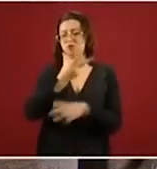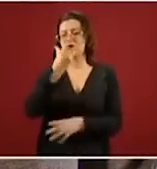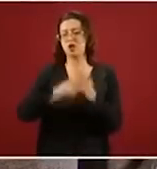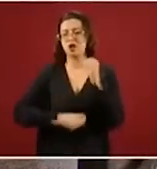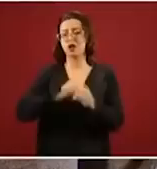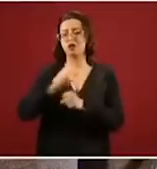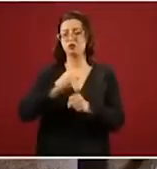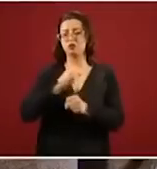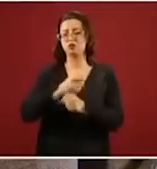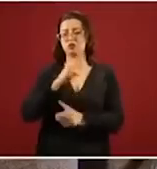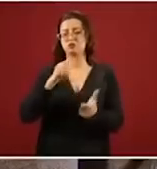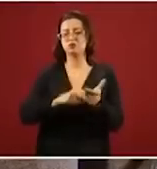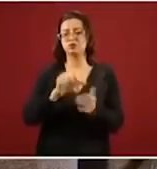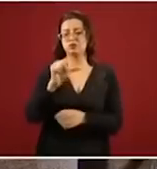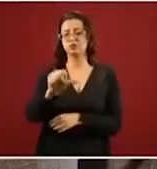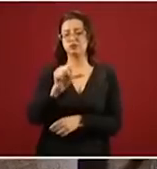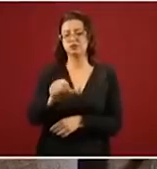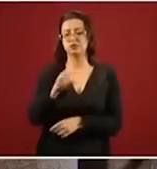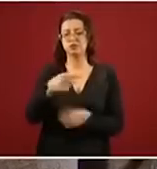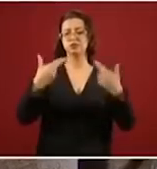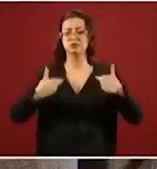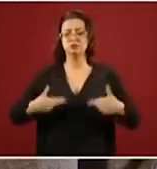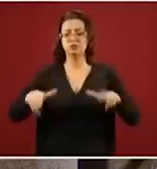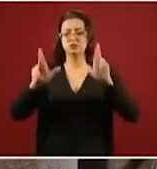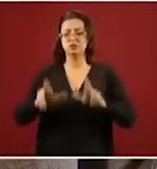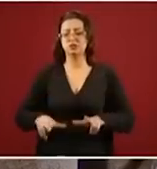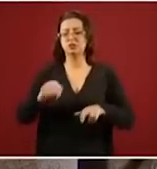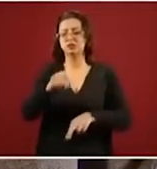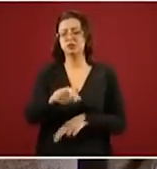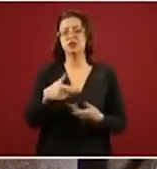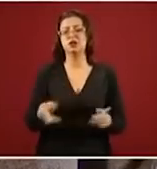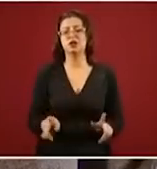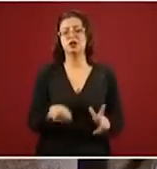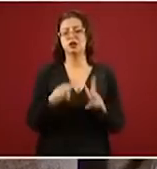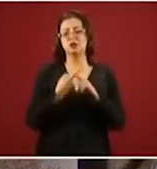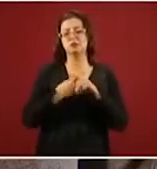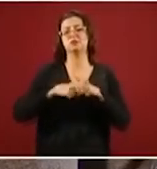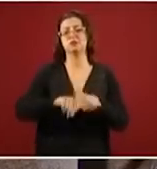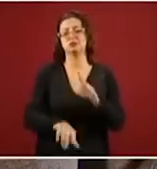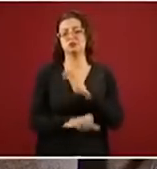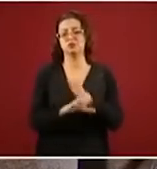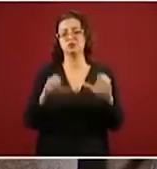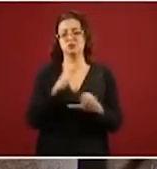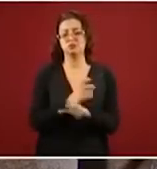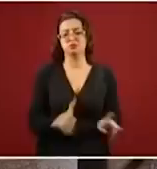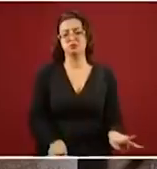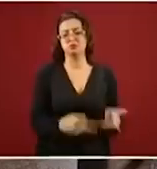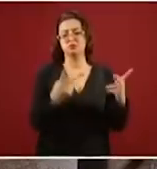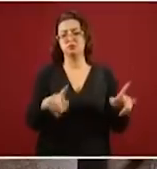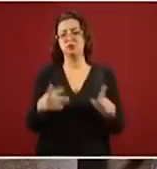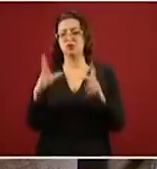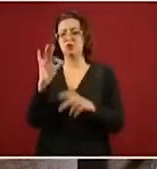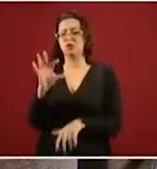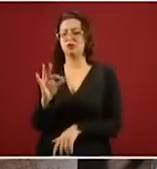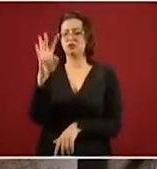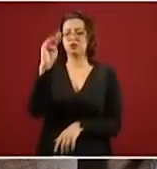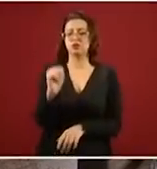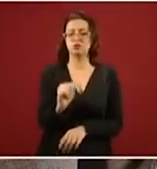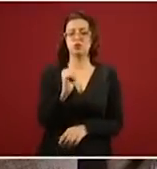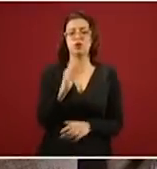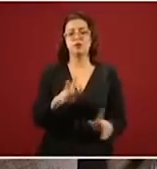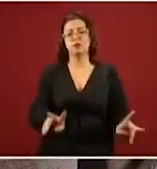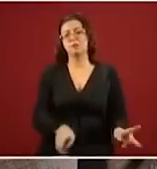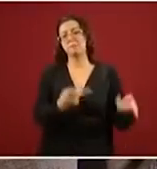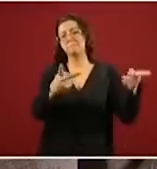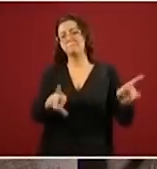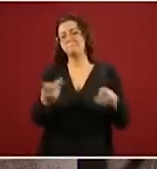2016 sus prestanombres comenzaron a vender esas propiedades a la fecha ya van 49 propiedades que